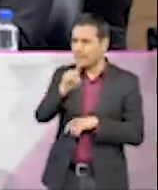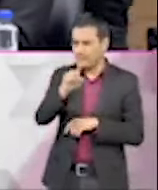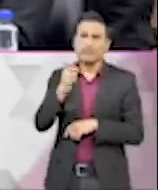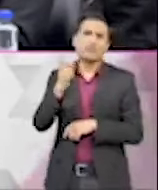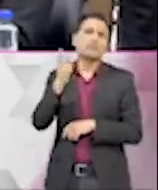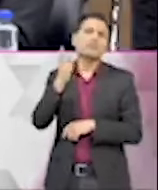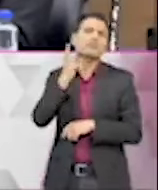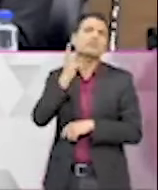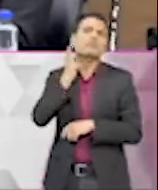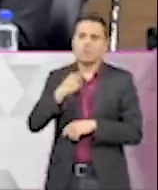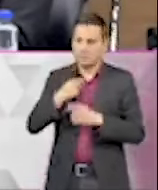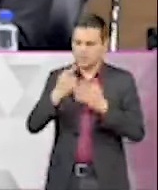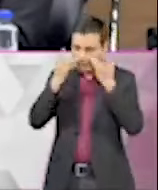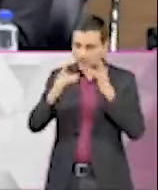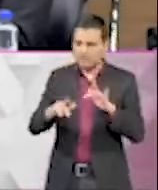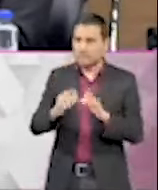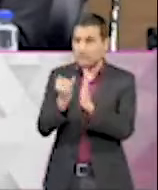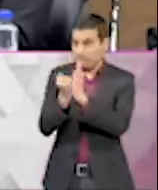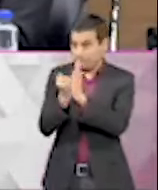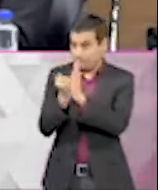federal. ¿Me acepta el reto?